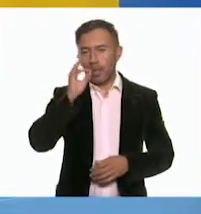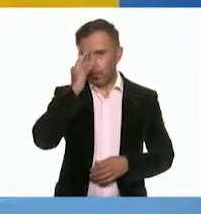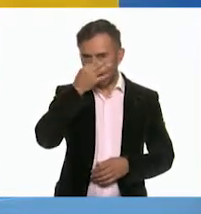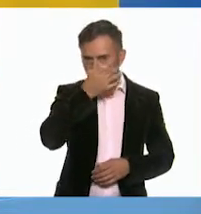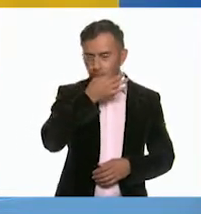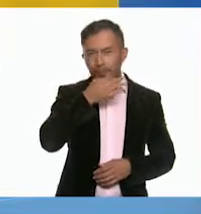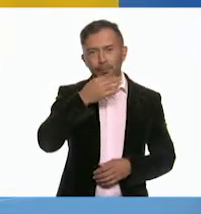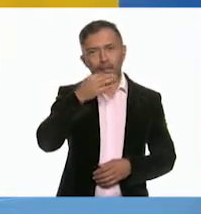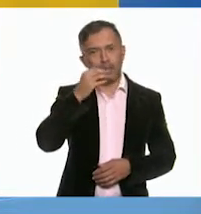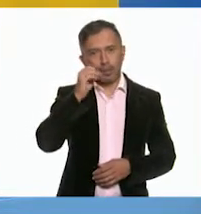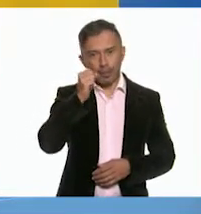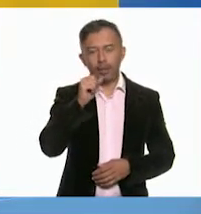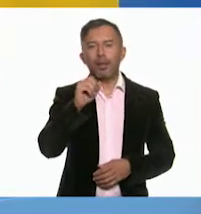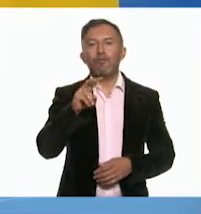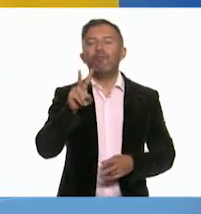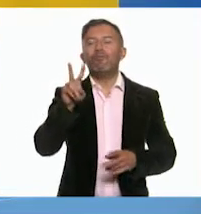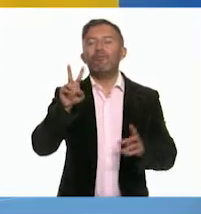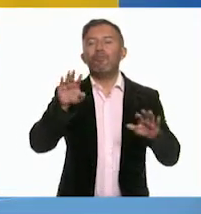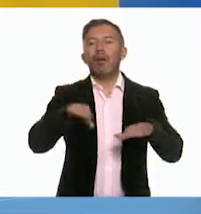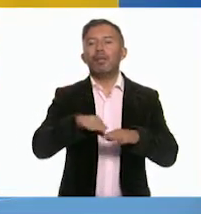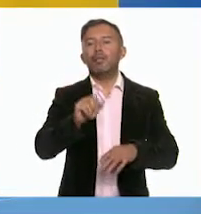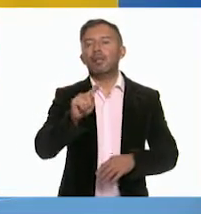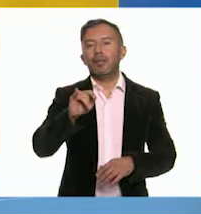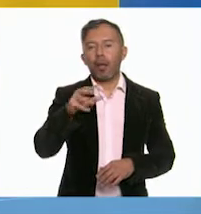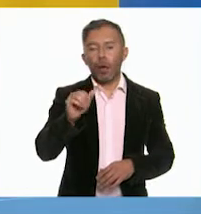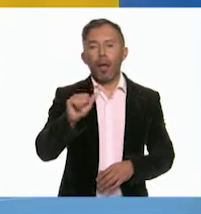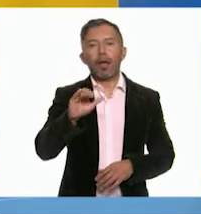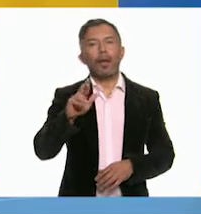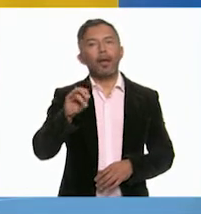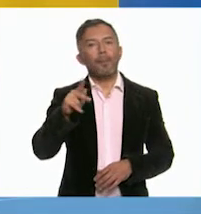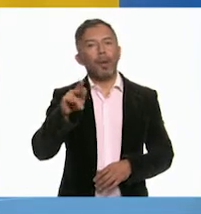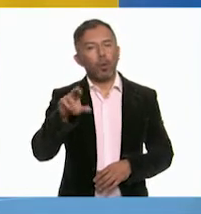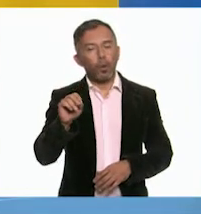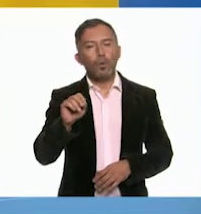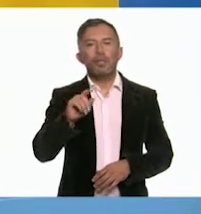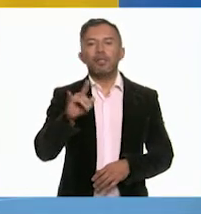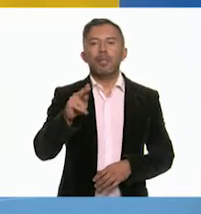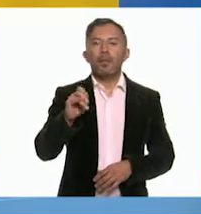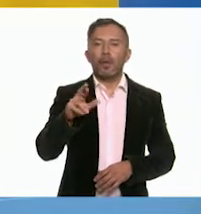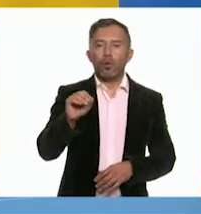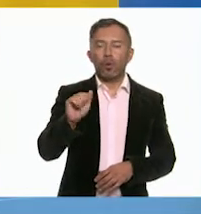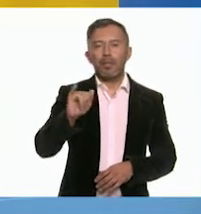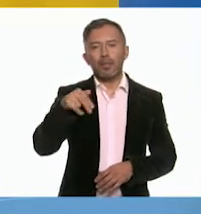de Santiago, Salvatierra, Acámbaro, Sinapecuaro